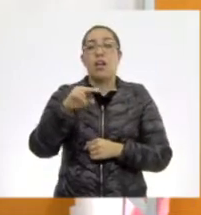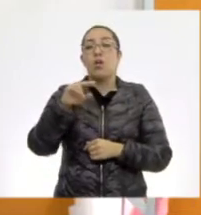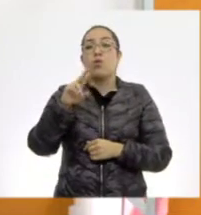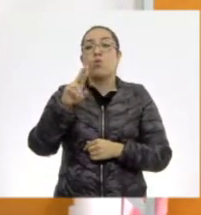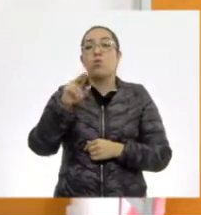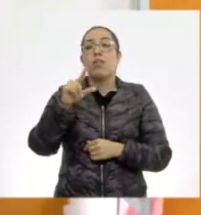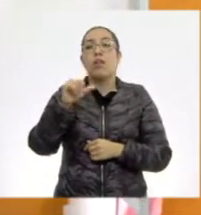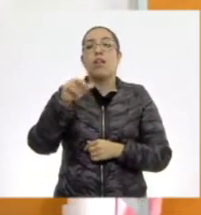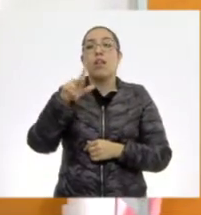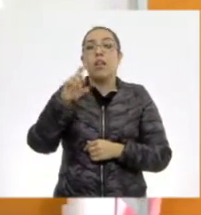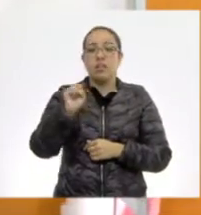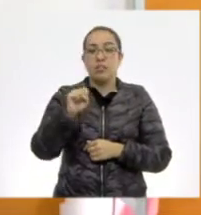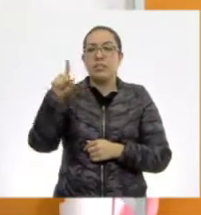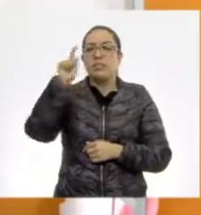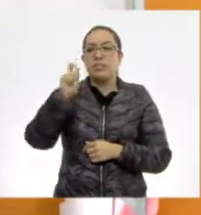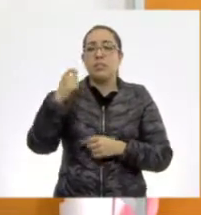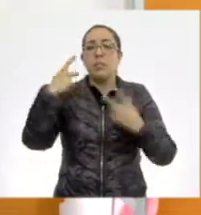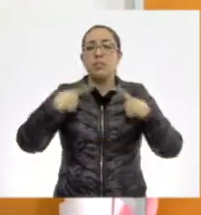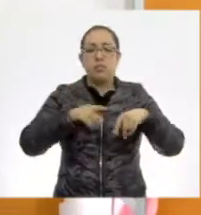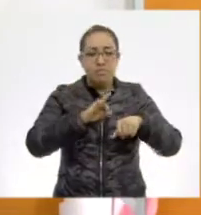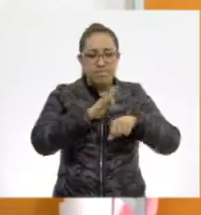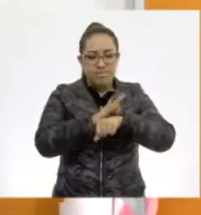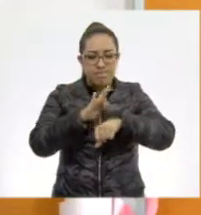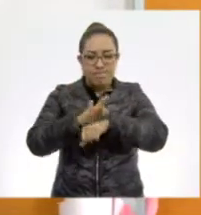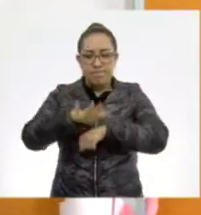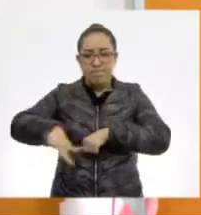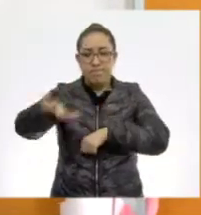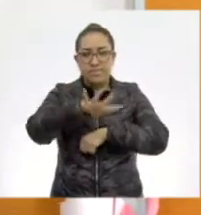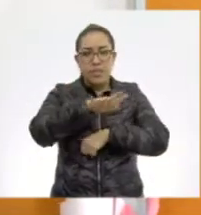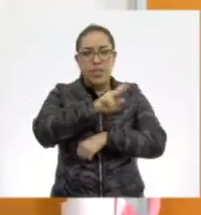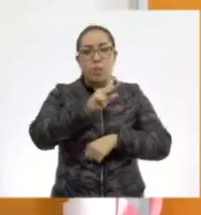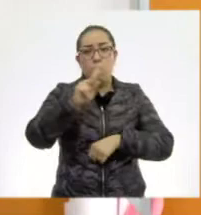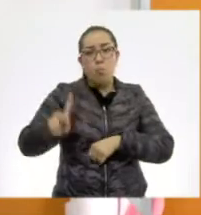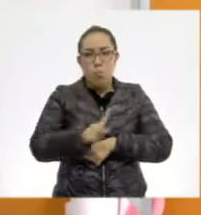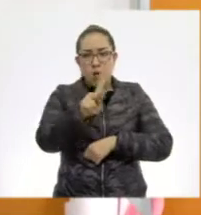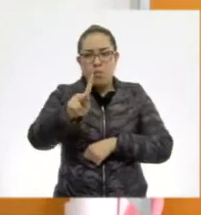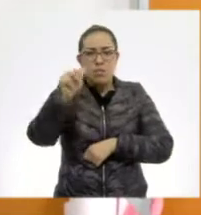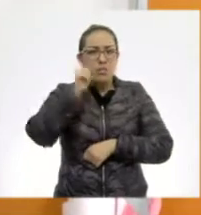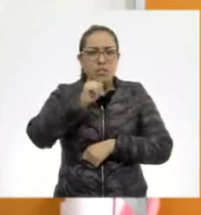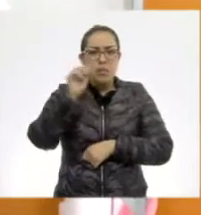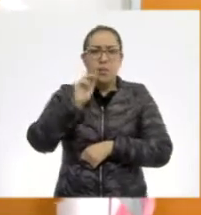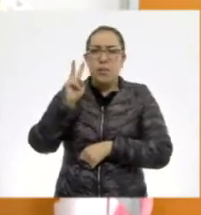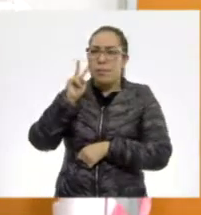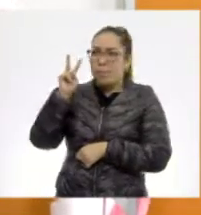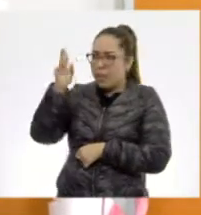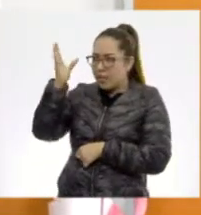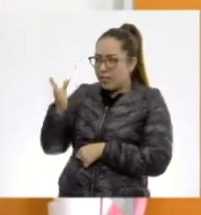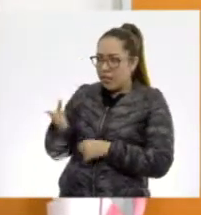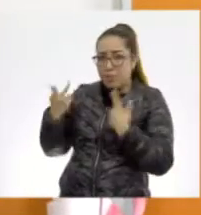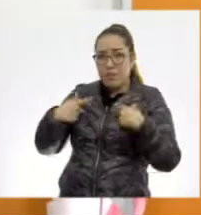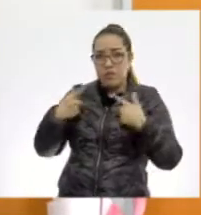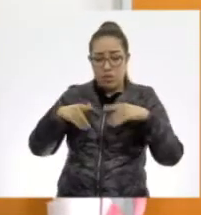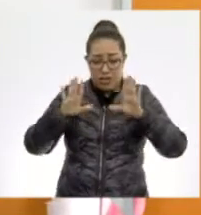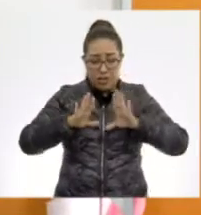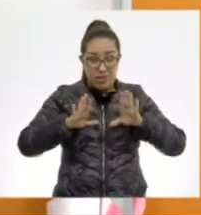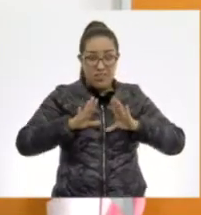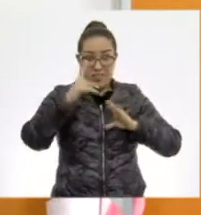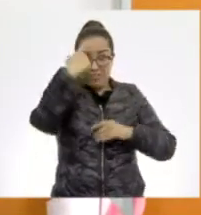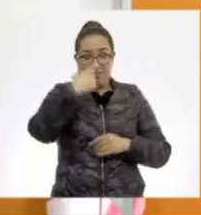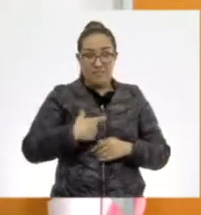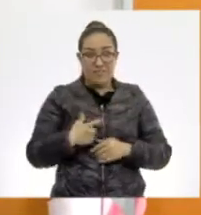la seguridad en todos los pueblos, en todos los lugares. Entonces, siempre que veían a alguien con un traje ya sea de charro o de